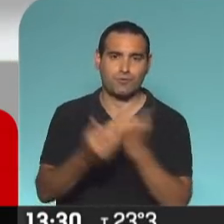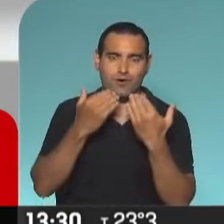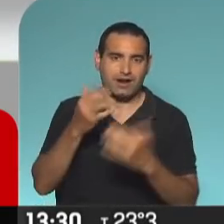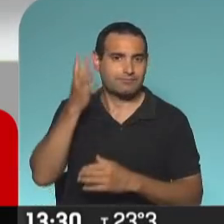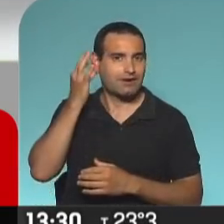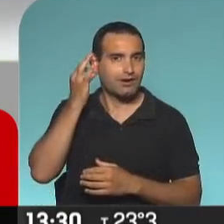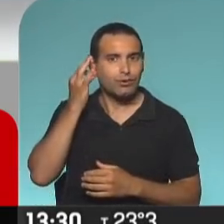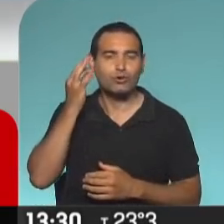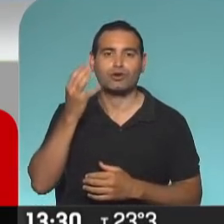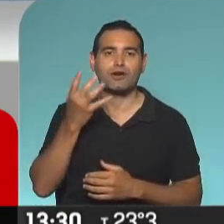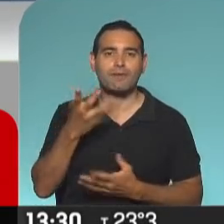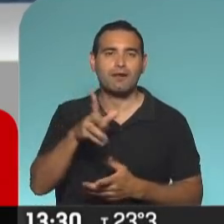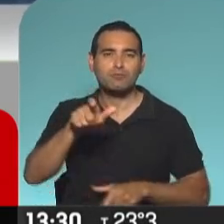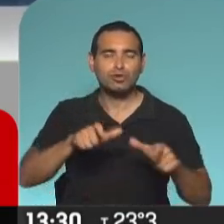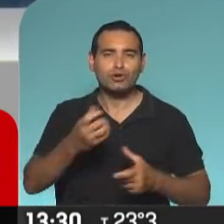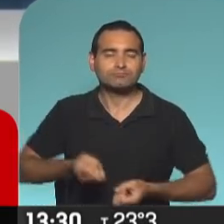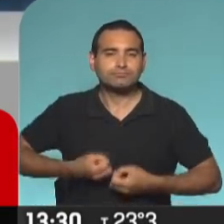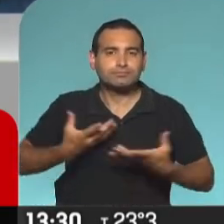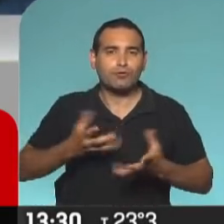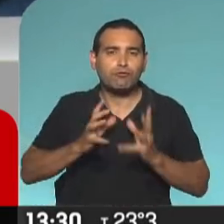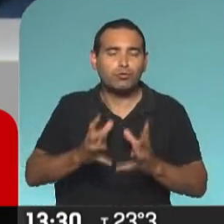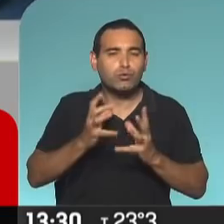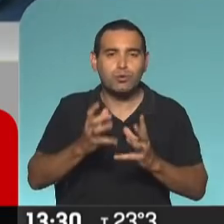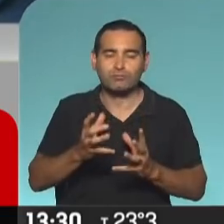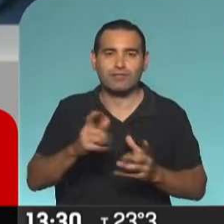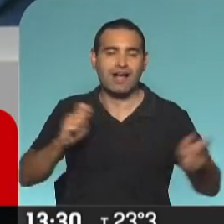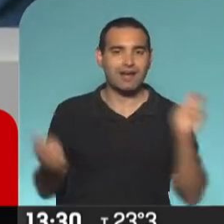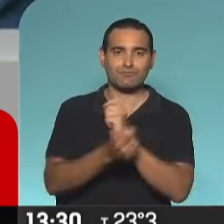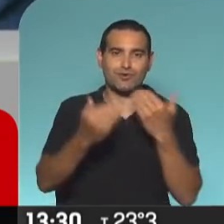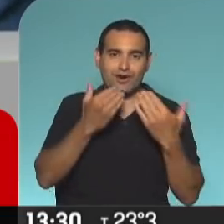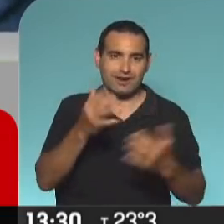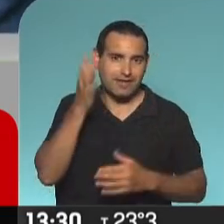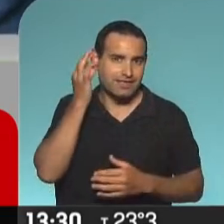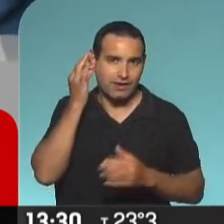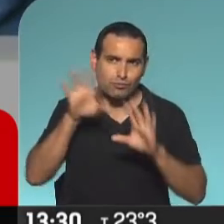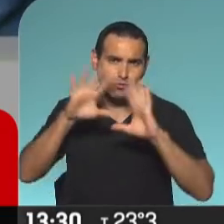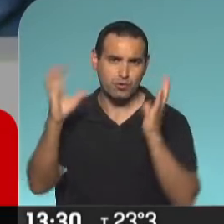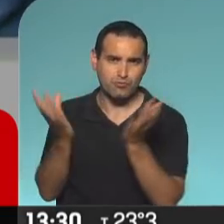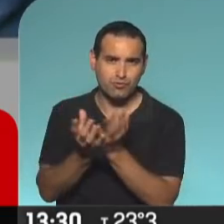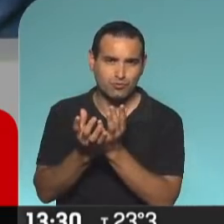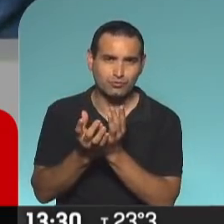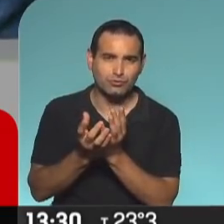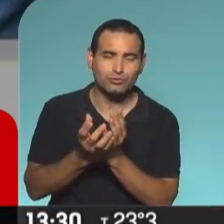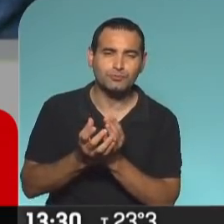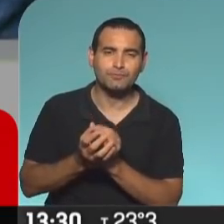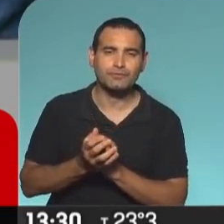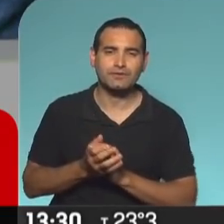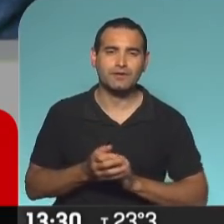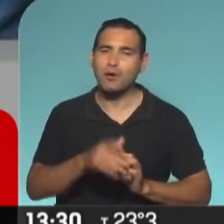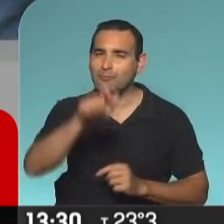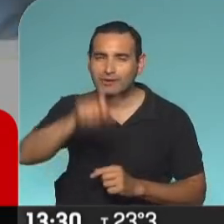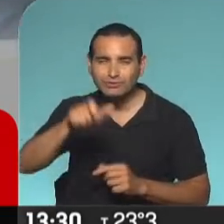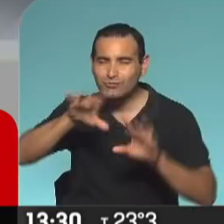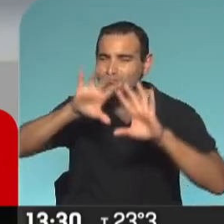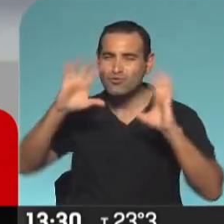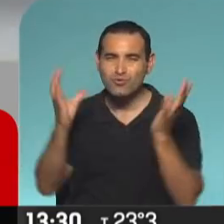el fútbol en todas las dimensiones, en todos los puntos del planeta. No vas a encontrar una persona que no te diga